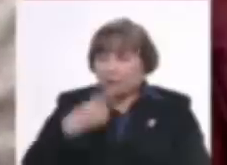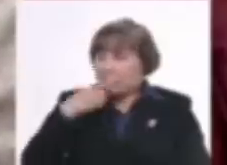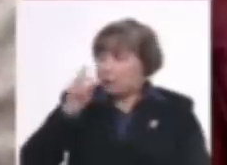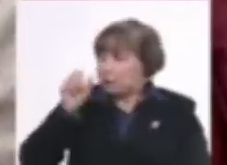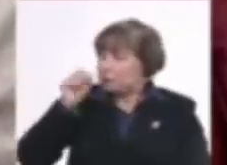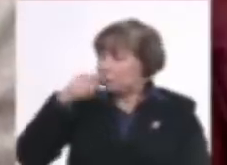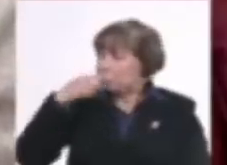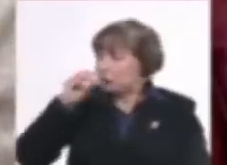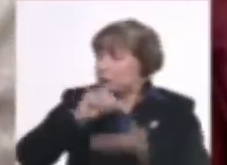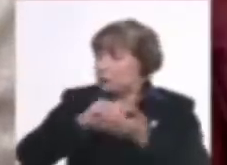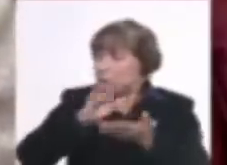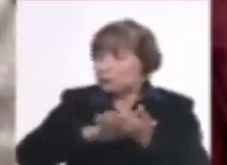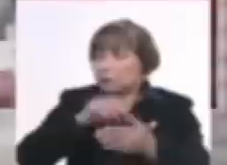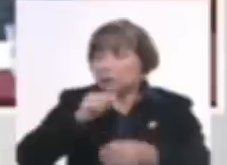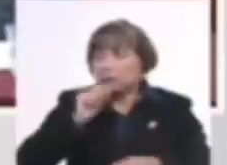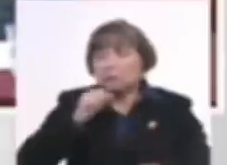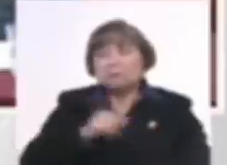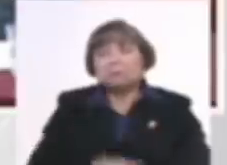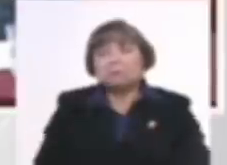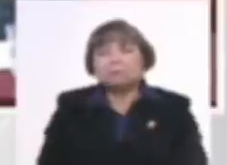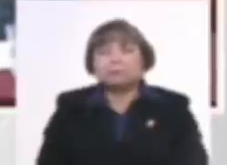Está registrado ahí, señor.